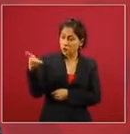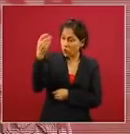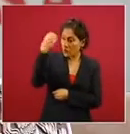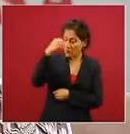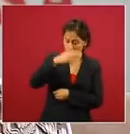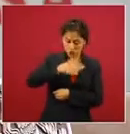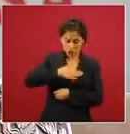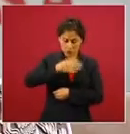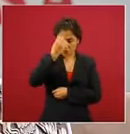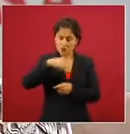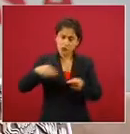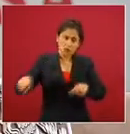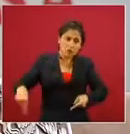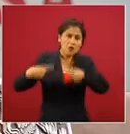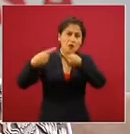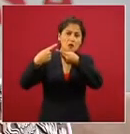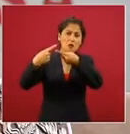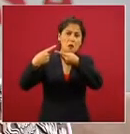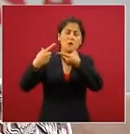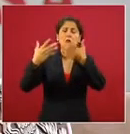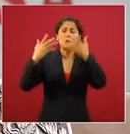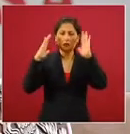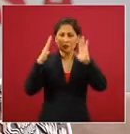podemos pensar igual todos,